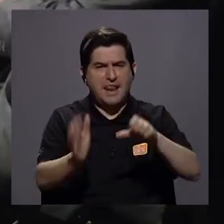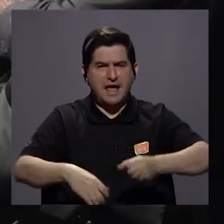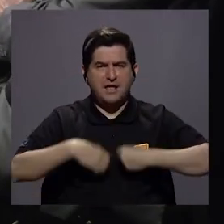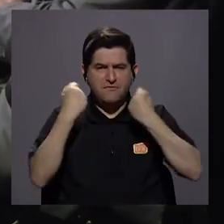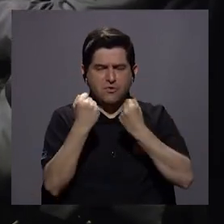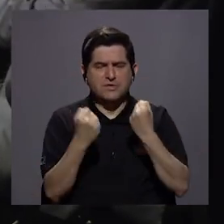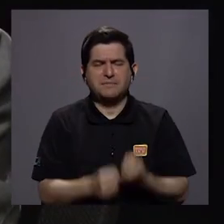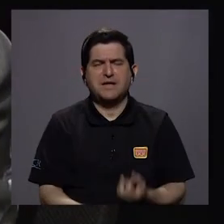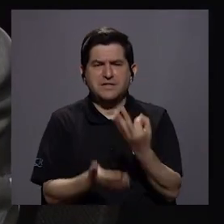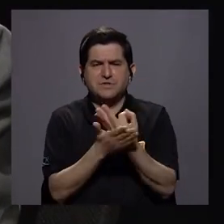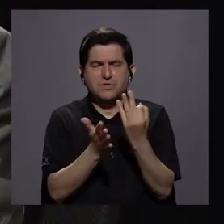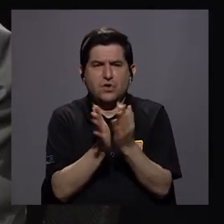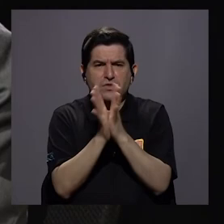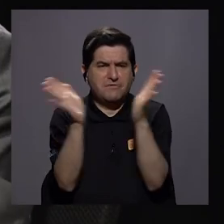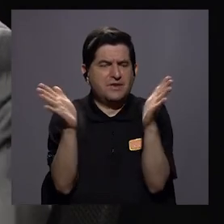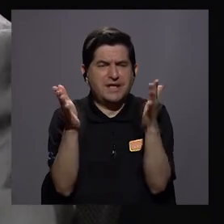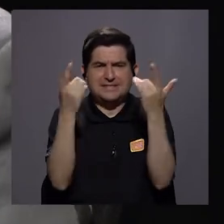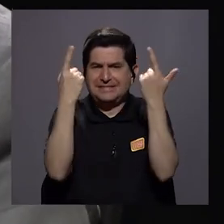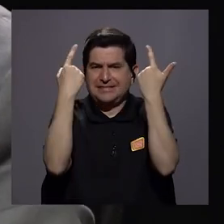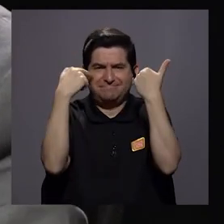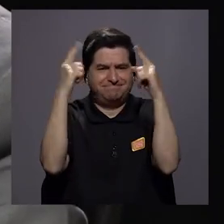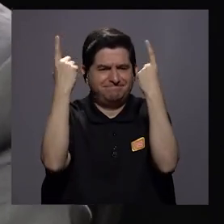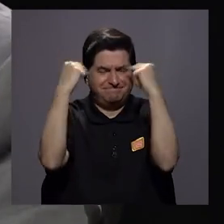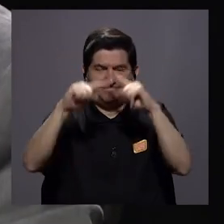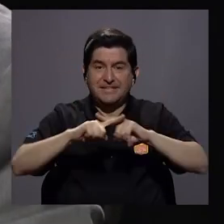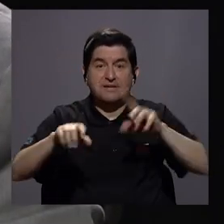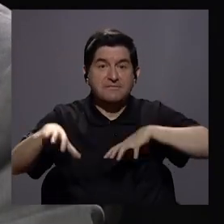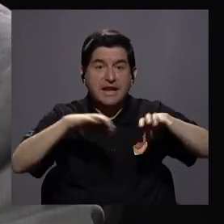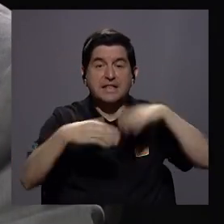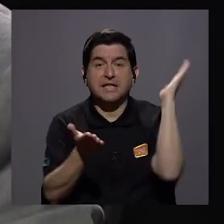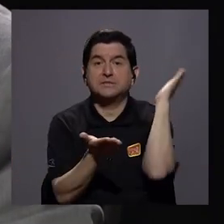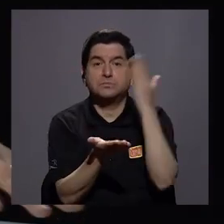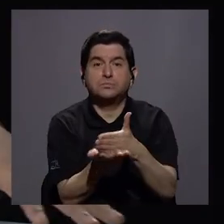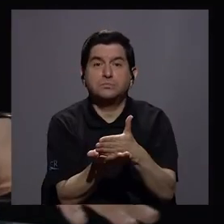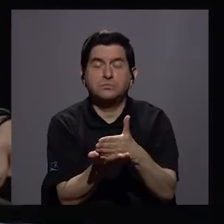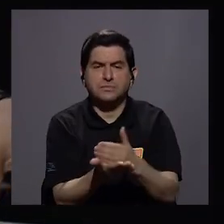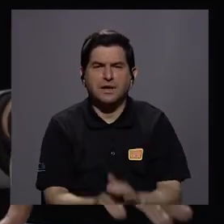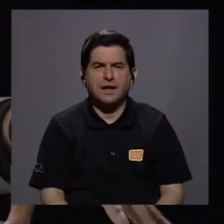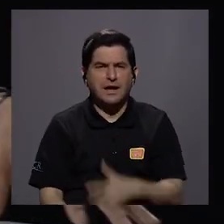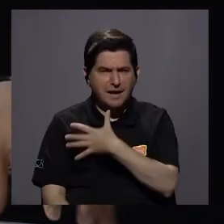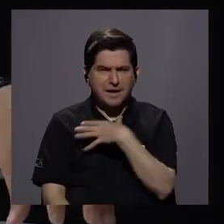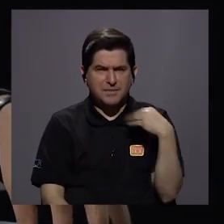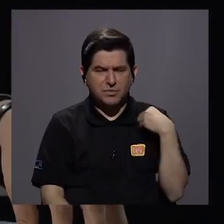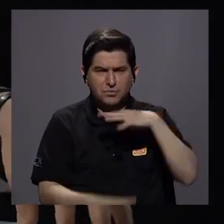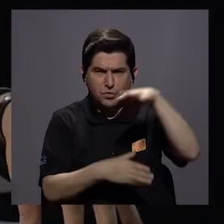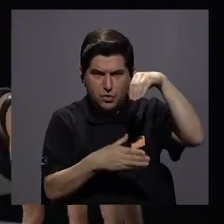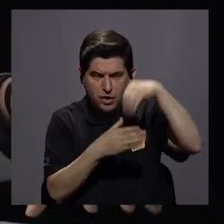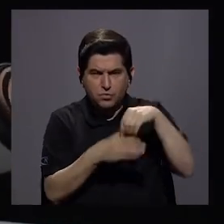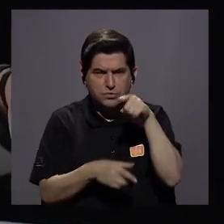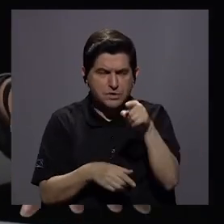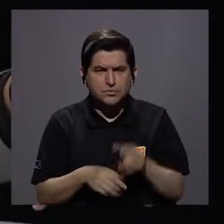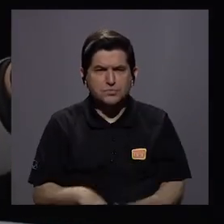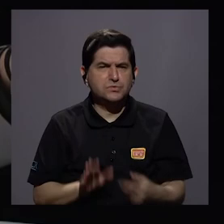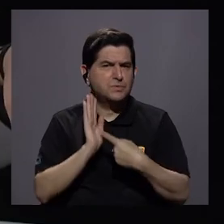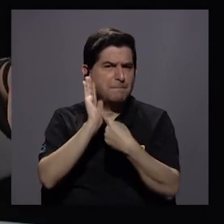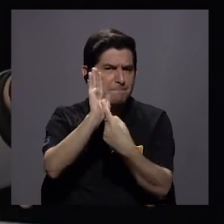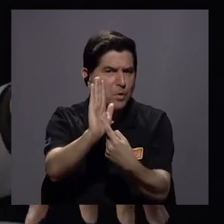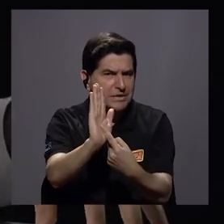Fortalecimiento de las Finanzas Públicas no empieza a ser tan efectiva porque hay una serie de actividades que se ven paralizadas. Me gustó mucho porque en este contexto usted dibuja algo que